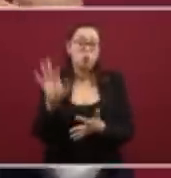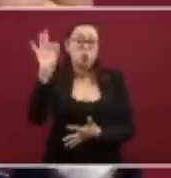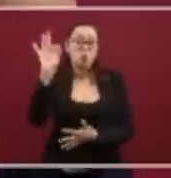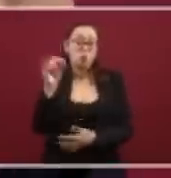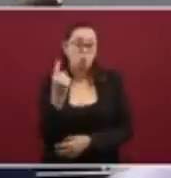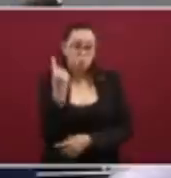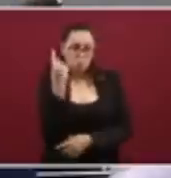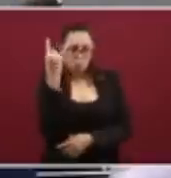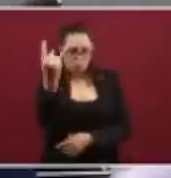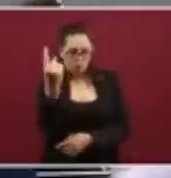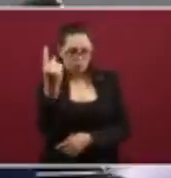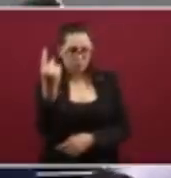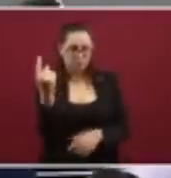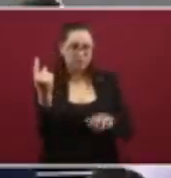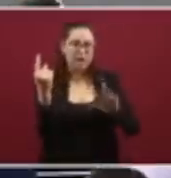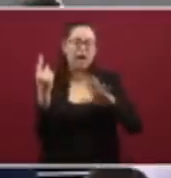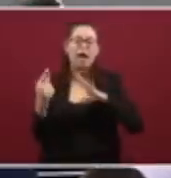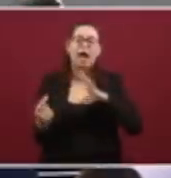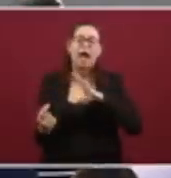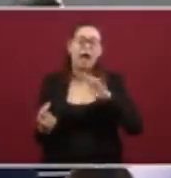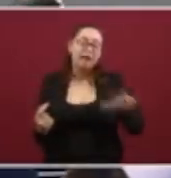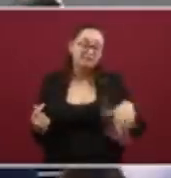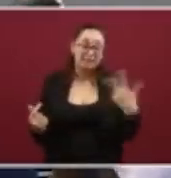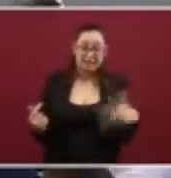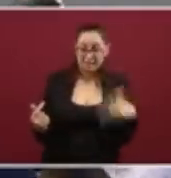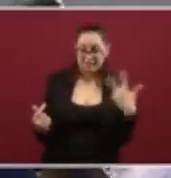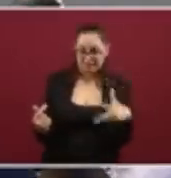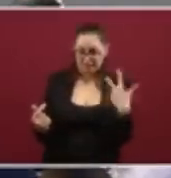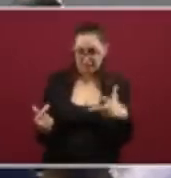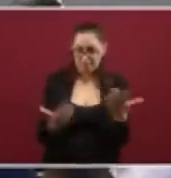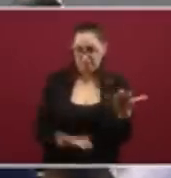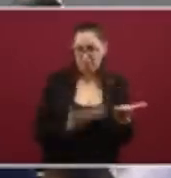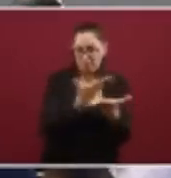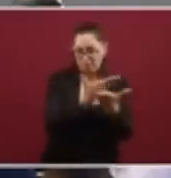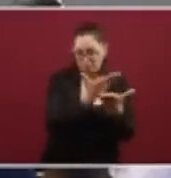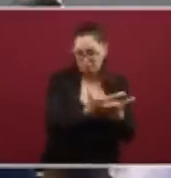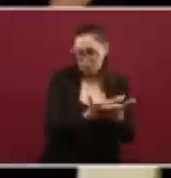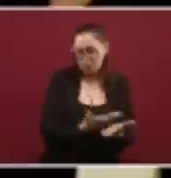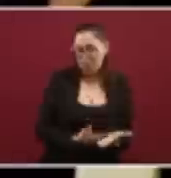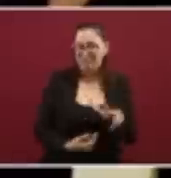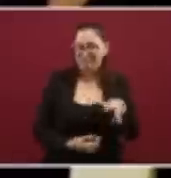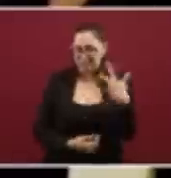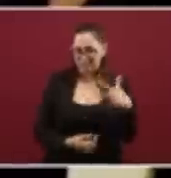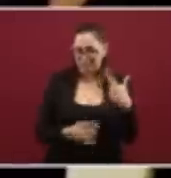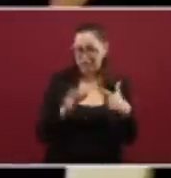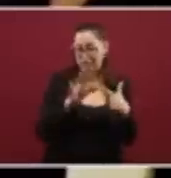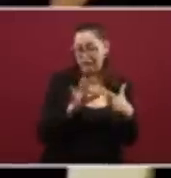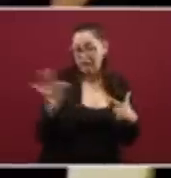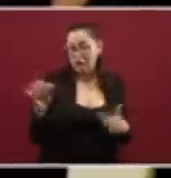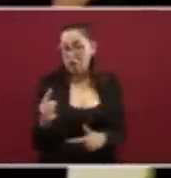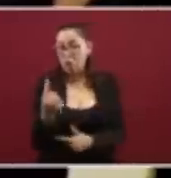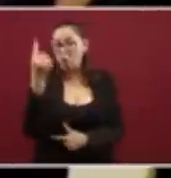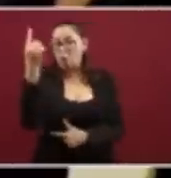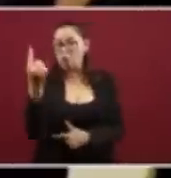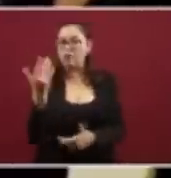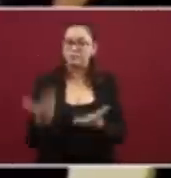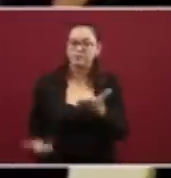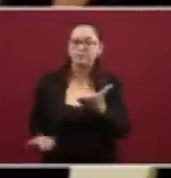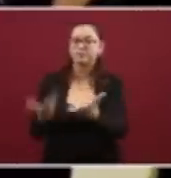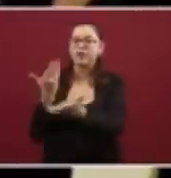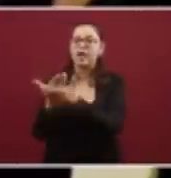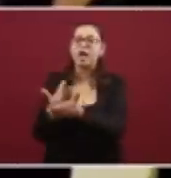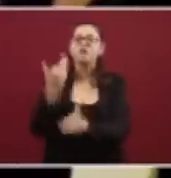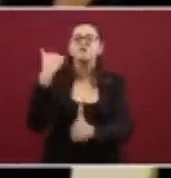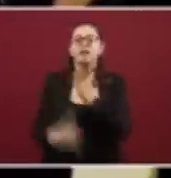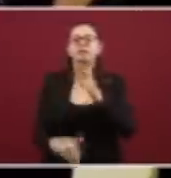13 digamos planteamientos que es el de la falta o la omisión de políticas públicas de protección